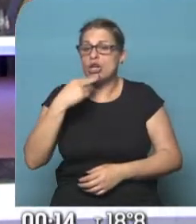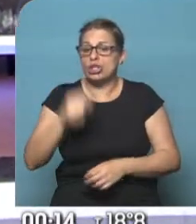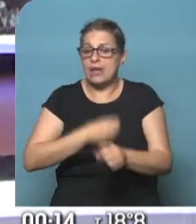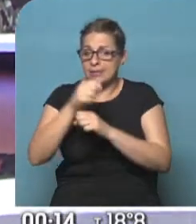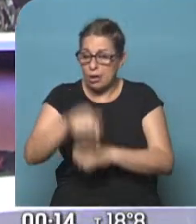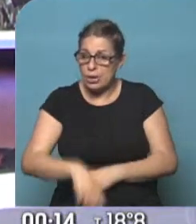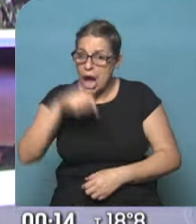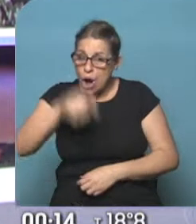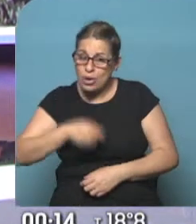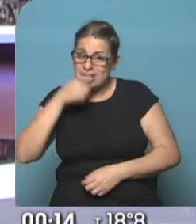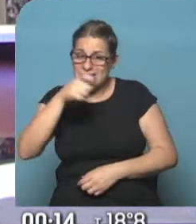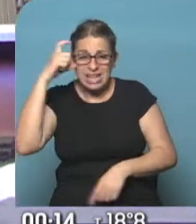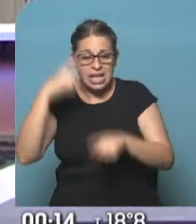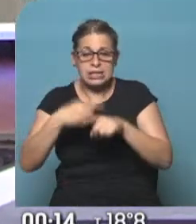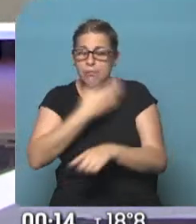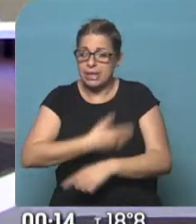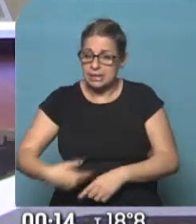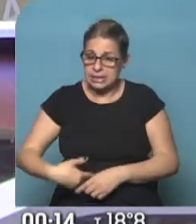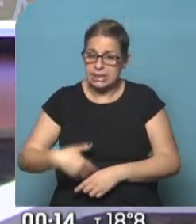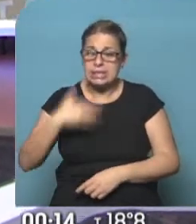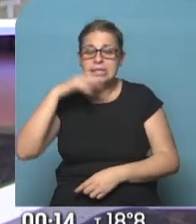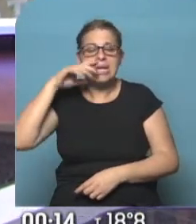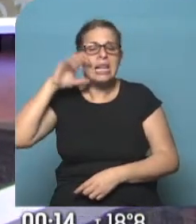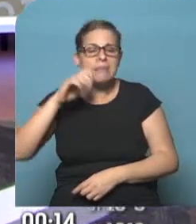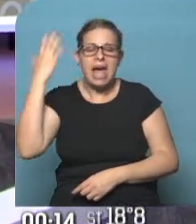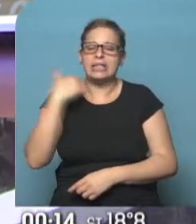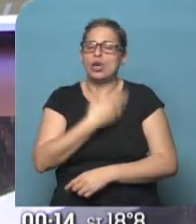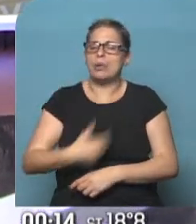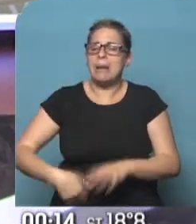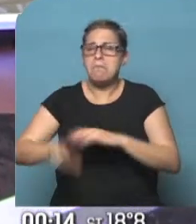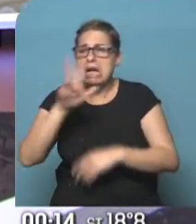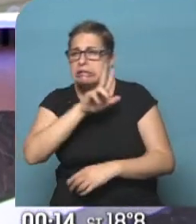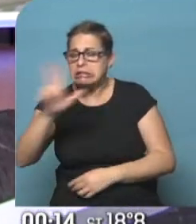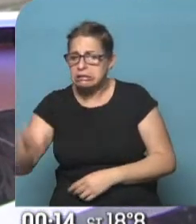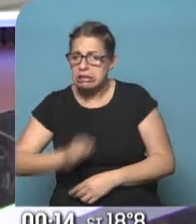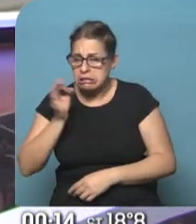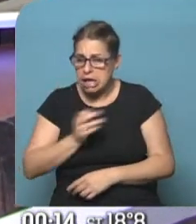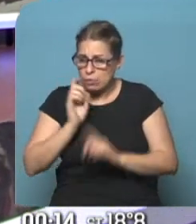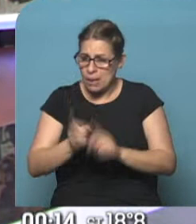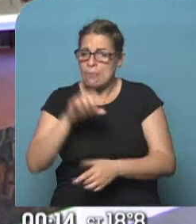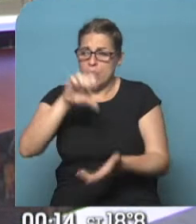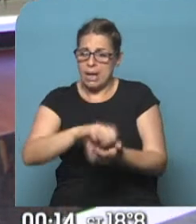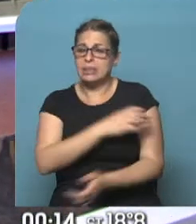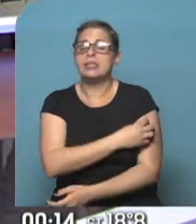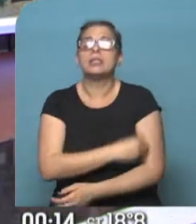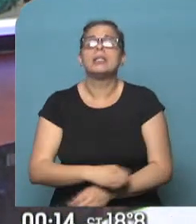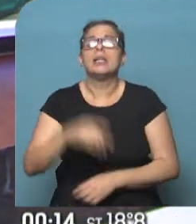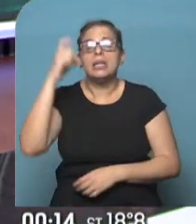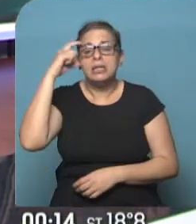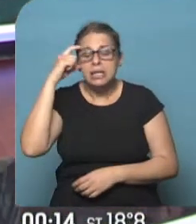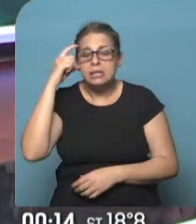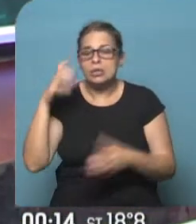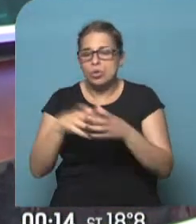han asesinado a un expresidente, Saleh, que gobernó durante más de 33 años aquel país. Han sido los hutíes, un